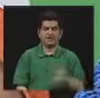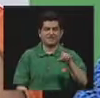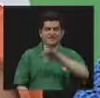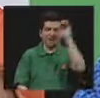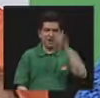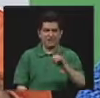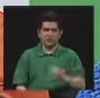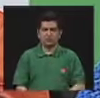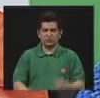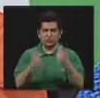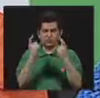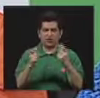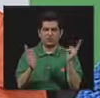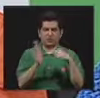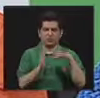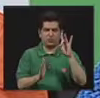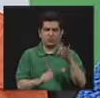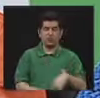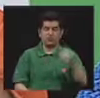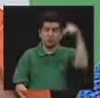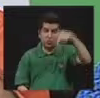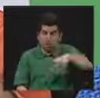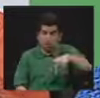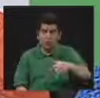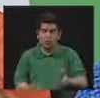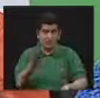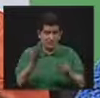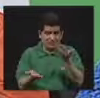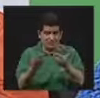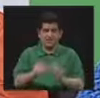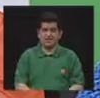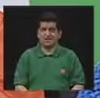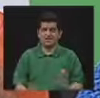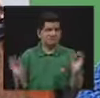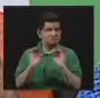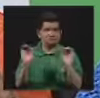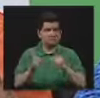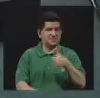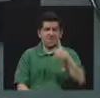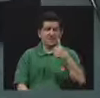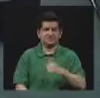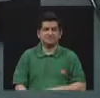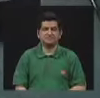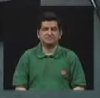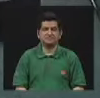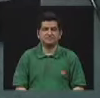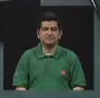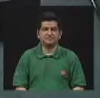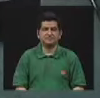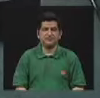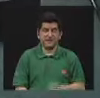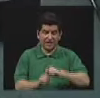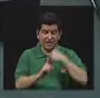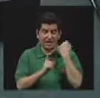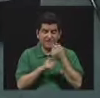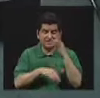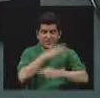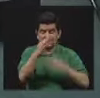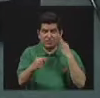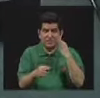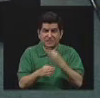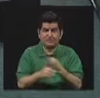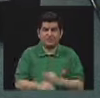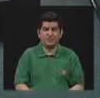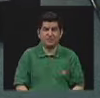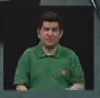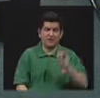un 100% de ganancia en el 2008, hoy por hoy no gana nada. Ante este panorama,